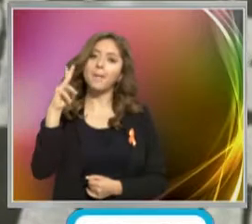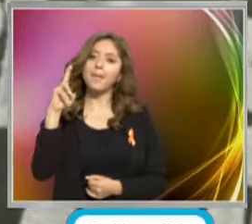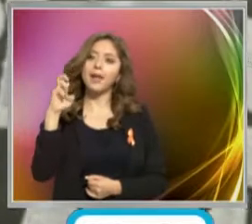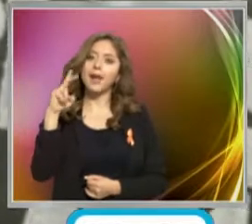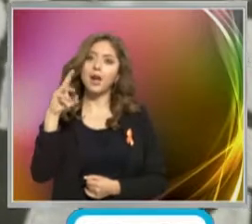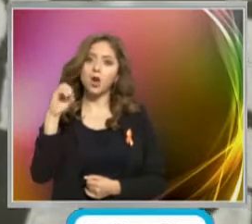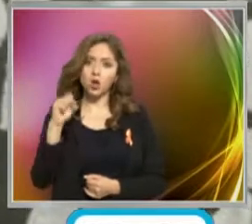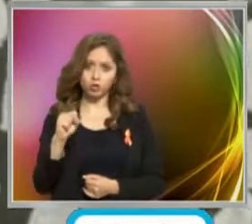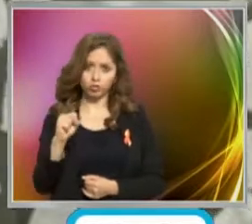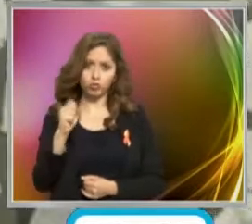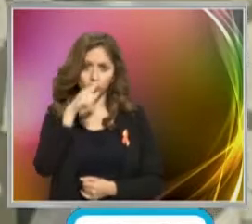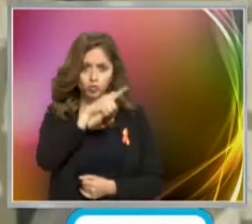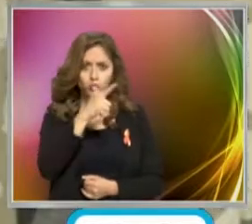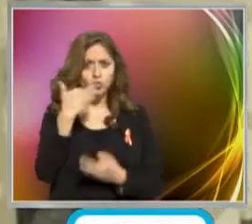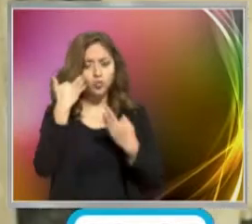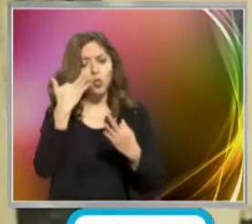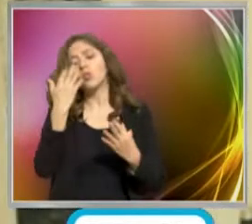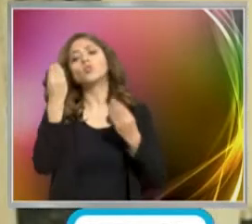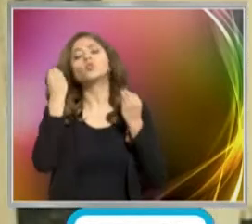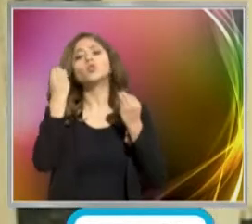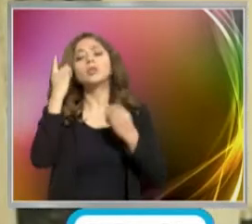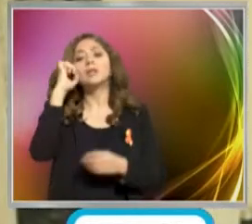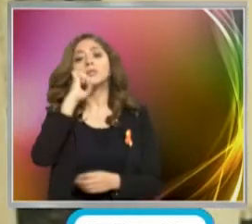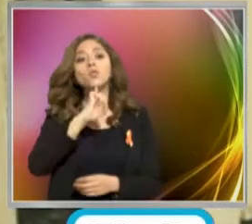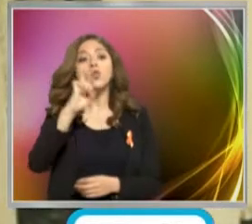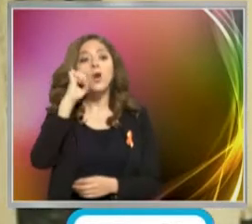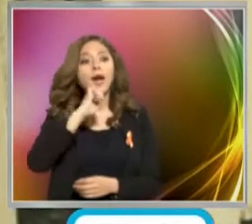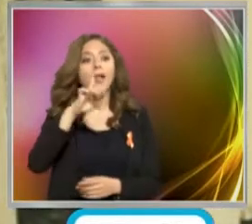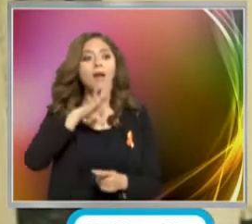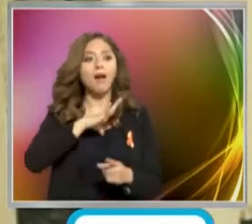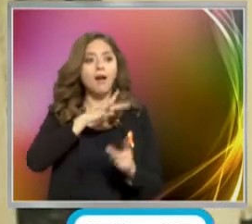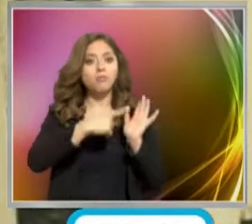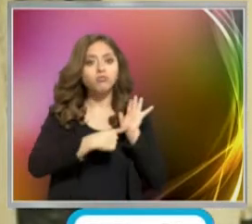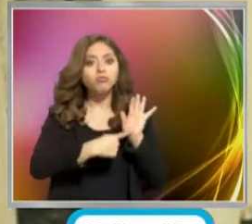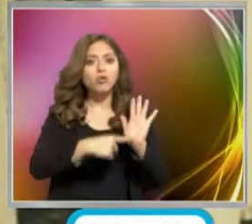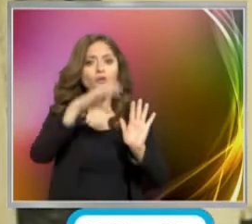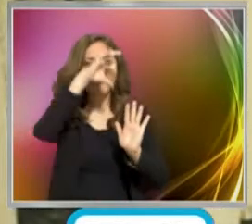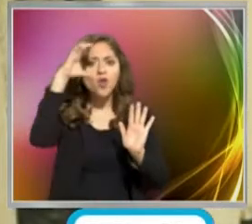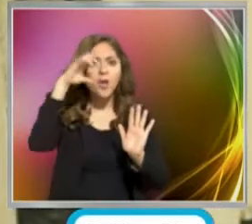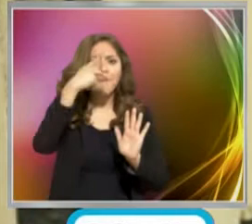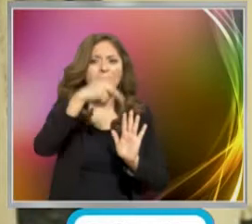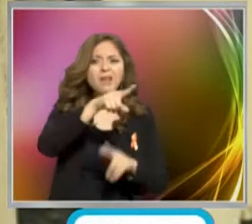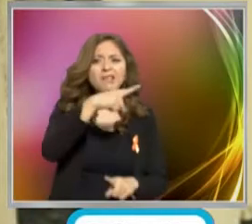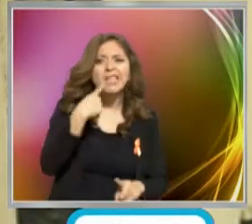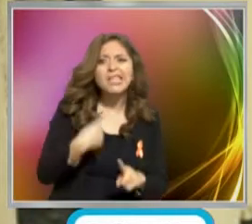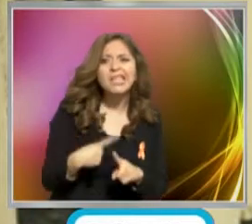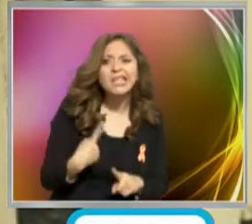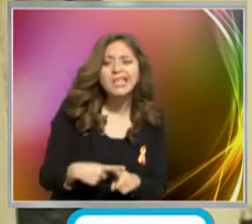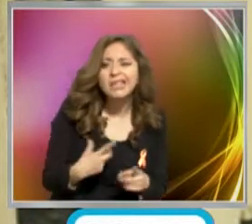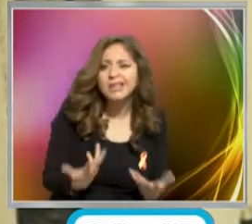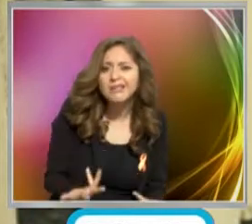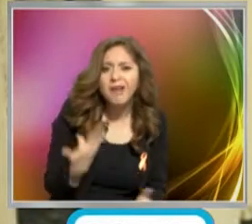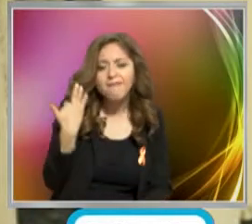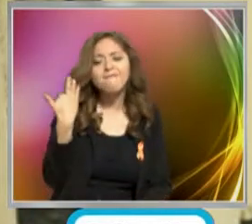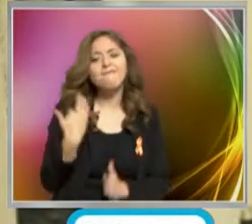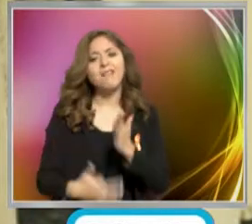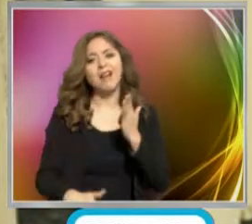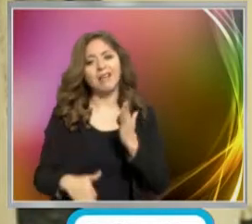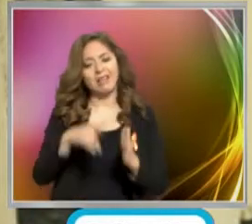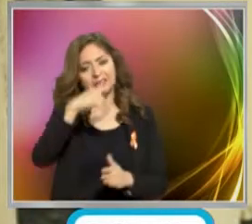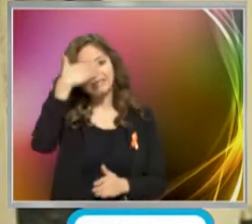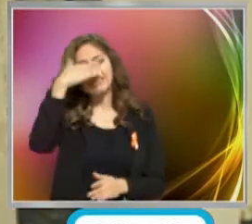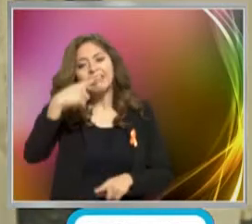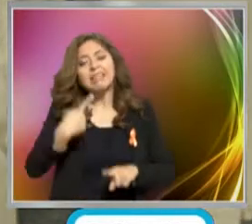Es interesante porque muchas mujeres aparecen en las fotografías, pero no sabemos quiénes son, ¿no? Claro. Y